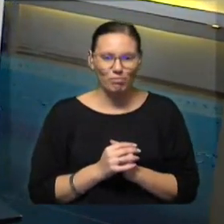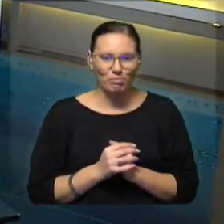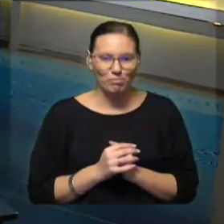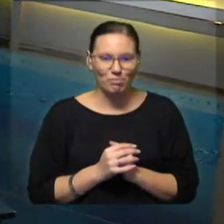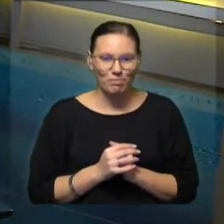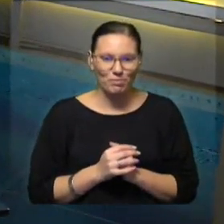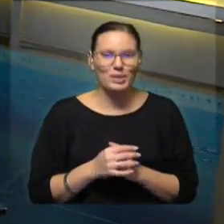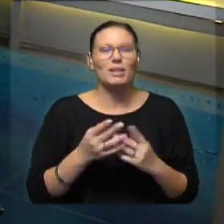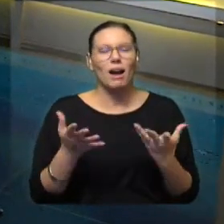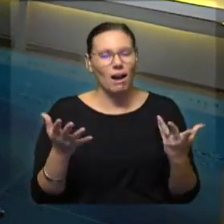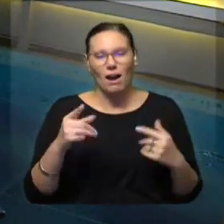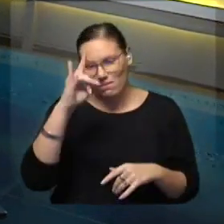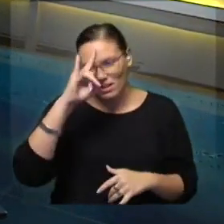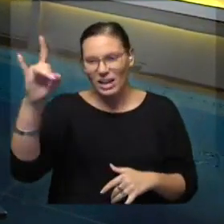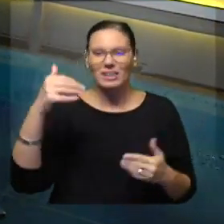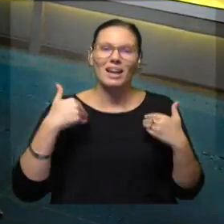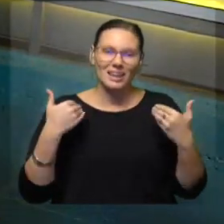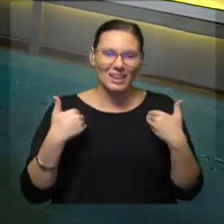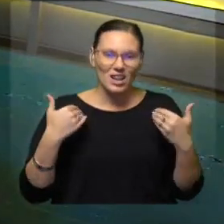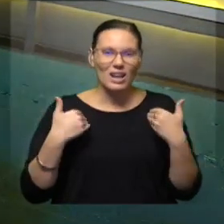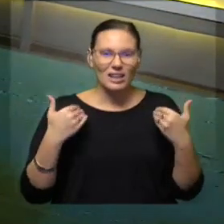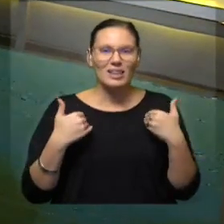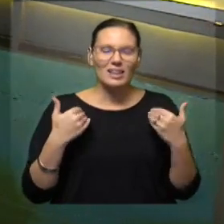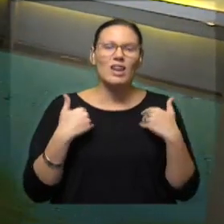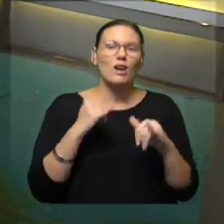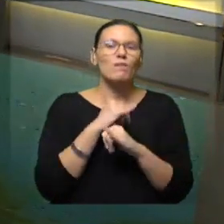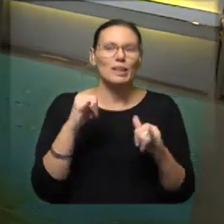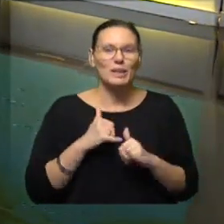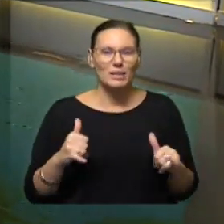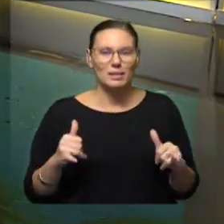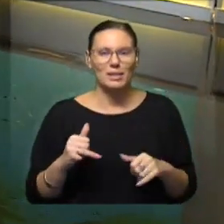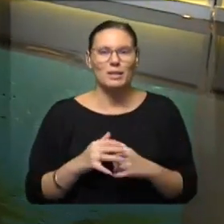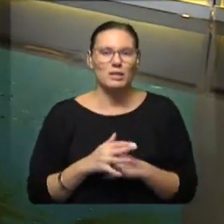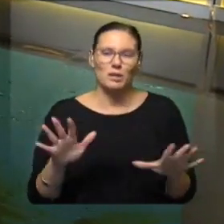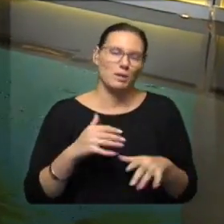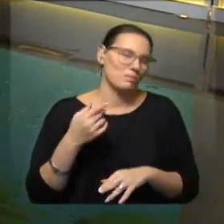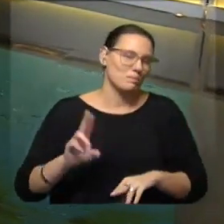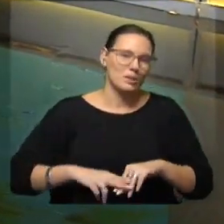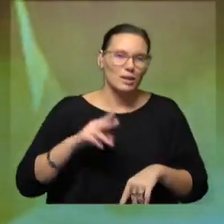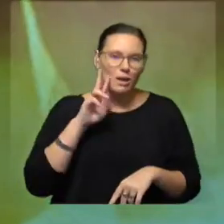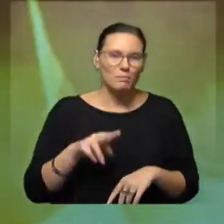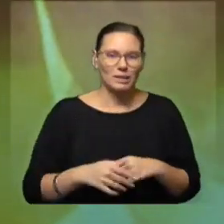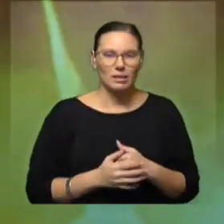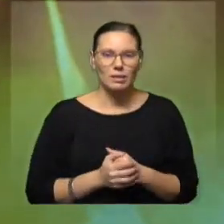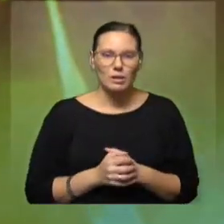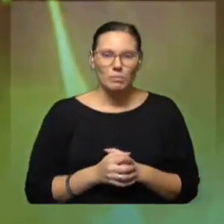sorpresa! ¡Qué bandidos que son! ¡Qué alegría! ¡Qué felicidad que nos da, compañero! ¡No! ¡Me muero! ¡Mirá!